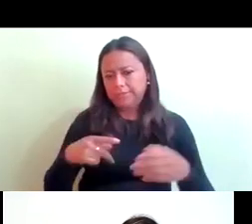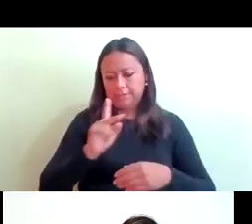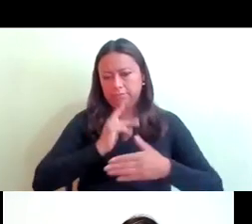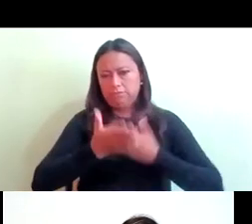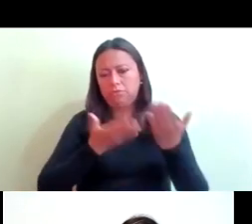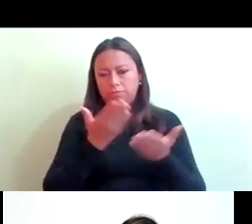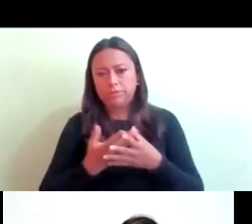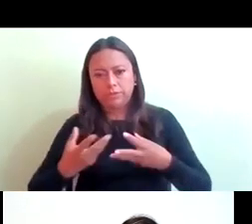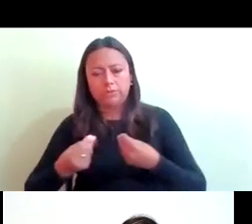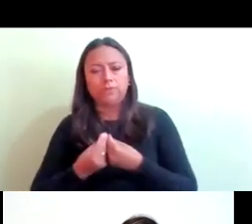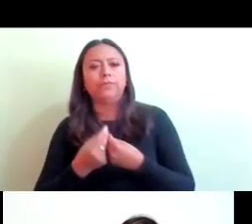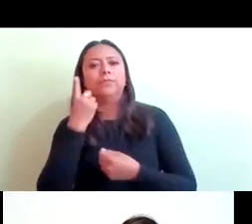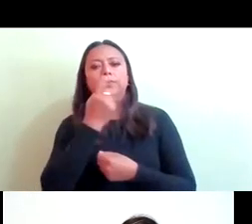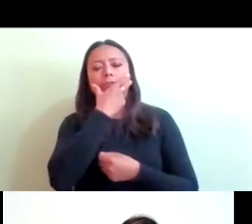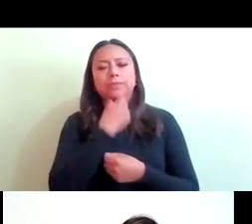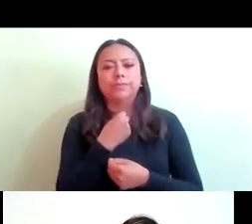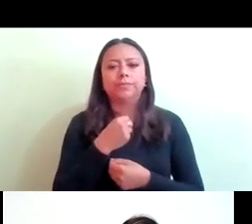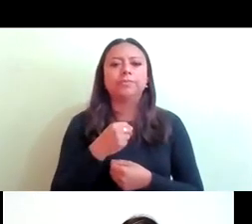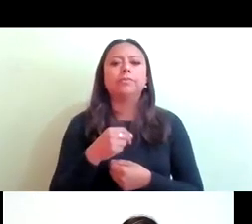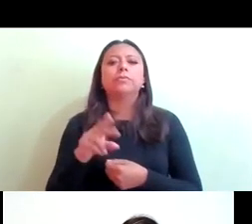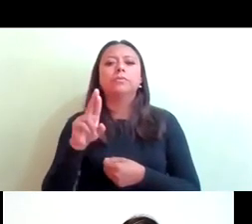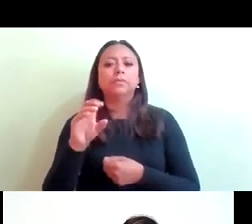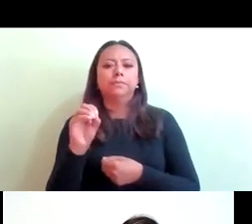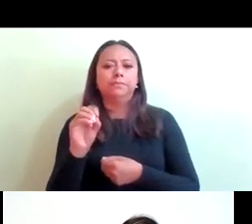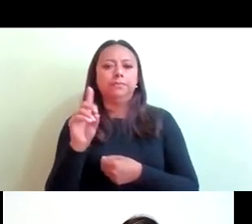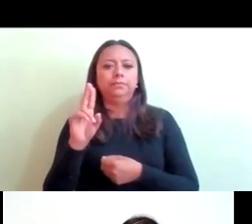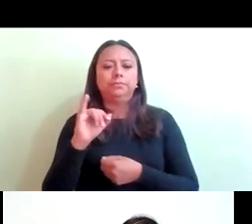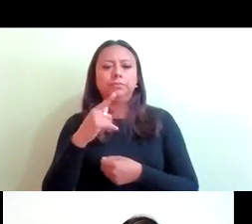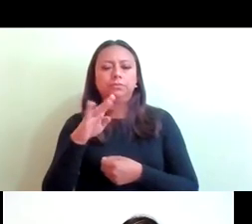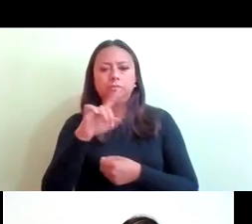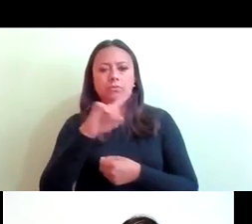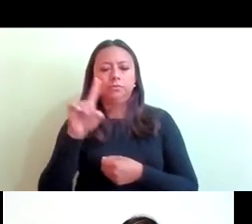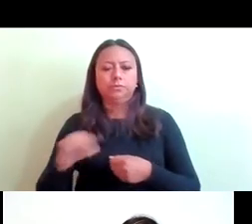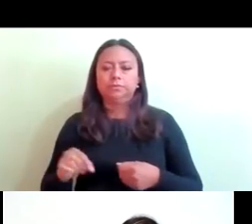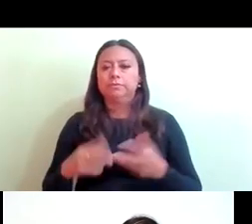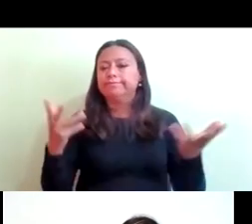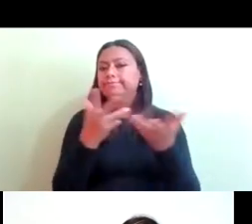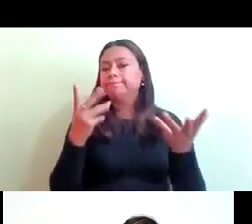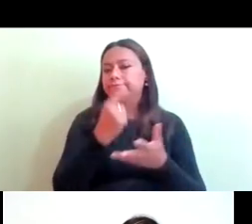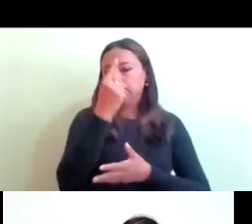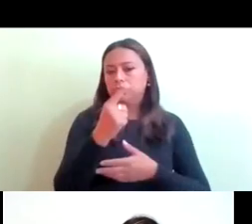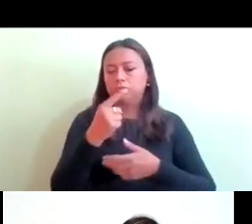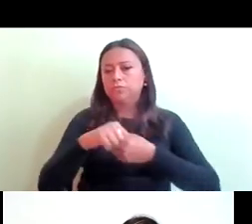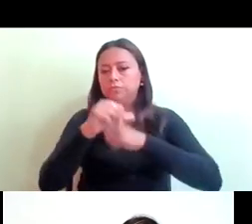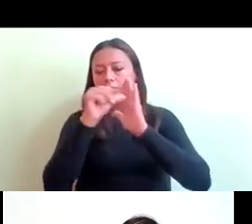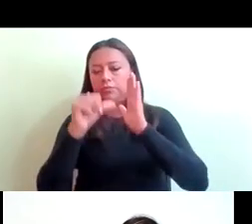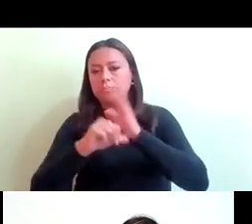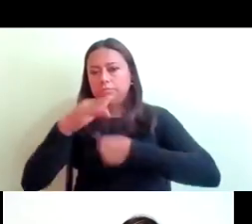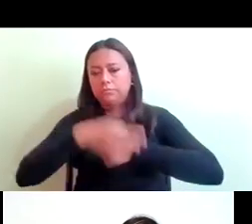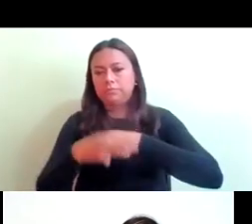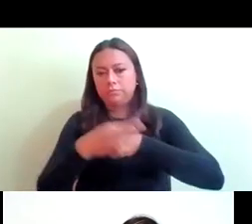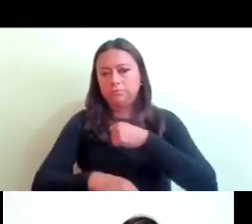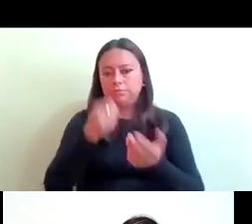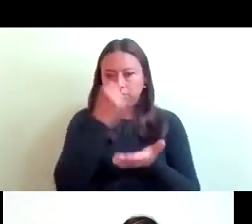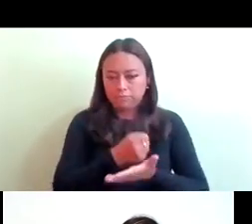el diputado José Luis Rodríguez, aquí presente, se construyó un transitorio que obligaba al gobierno a mandar en el paquete económico el día